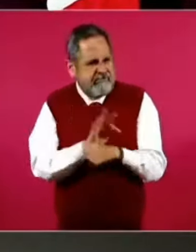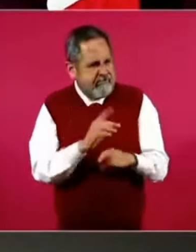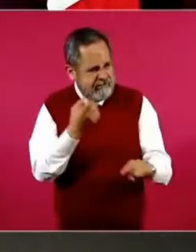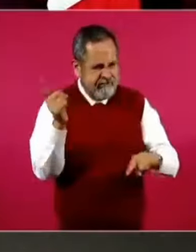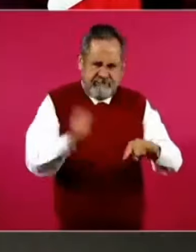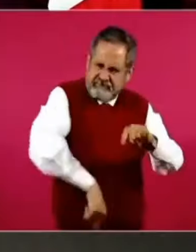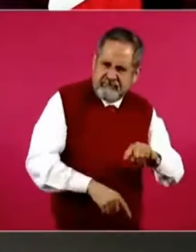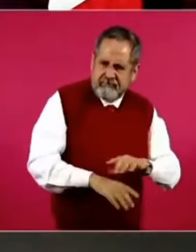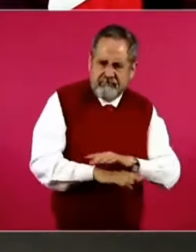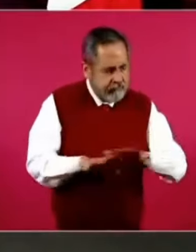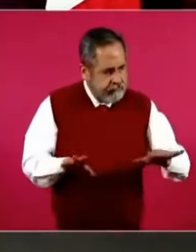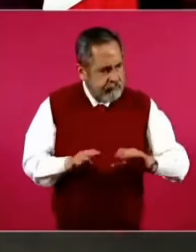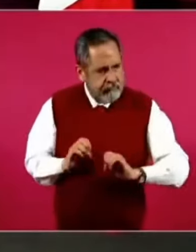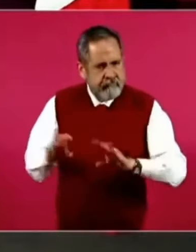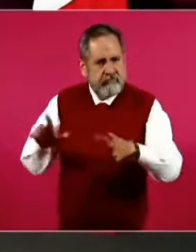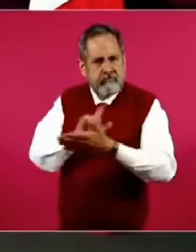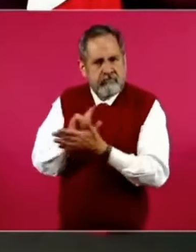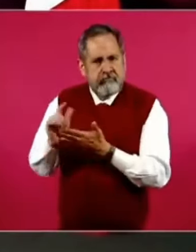este delito de extorsión.